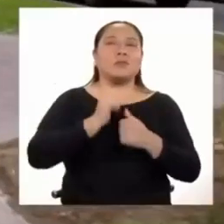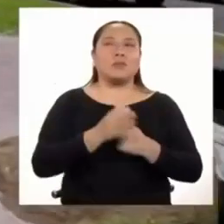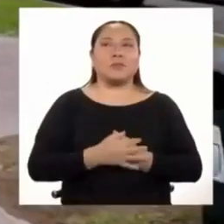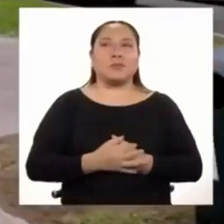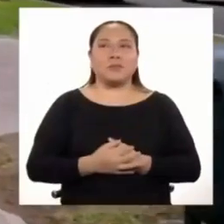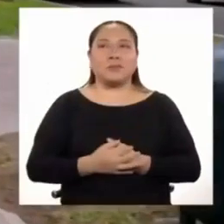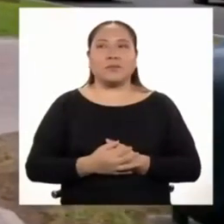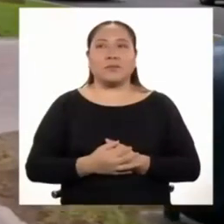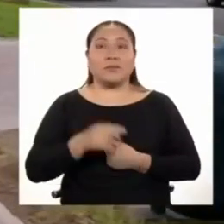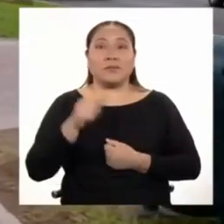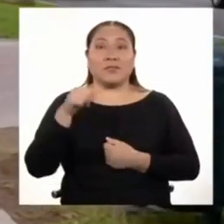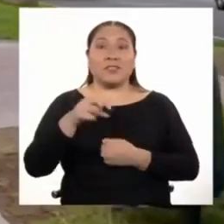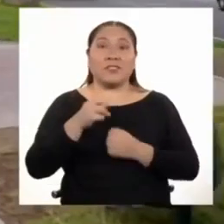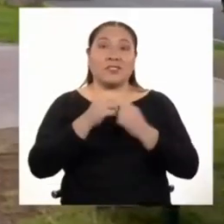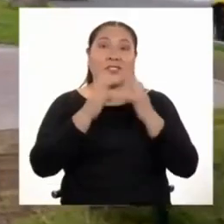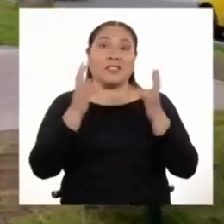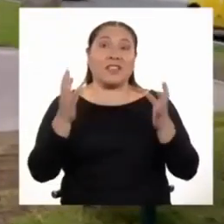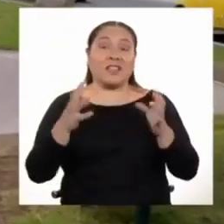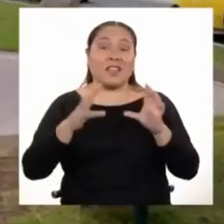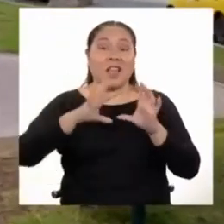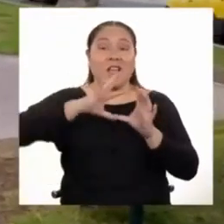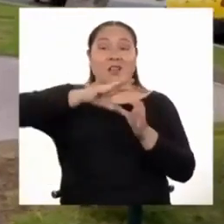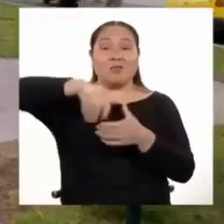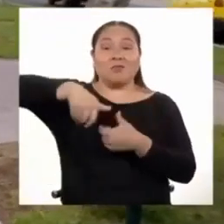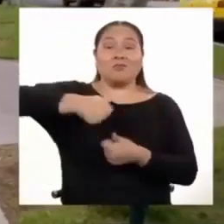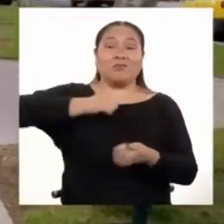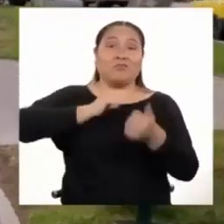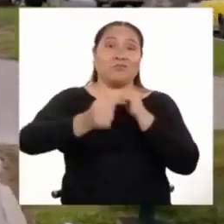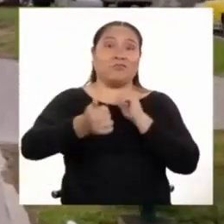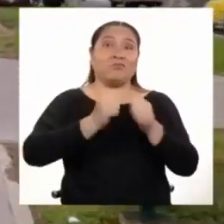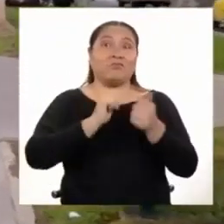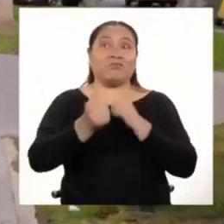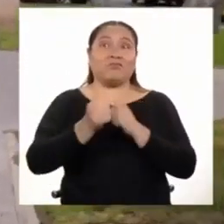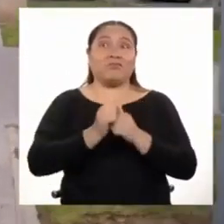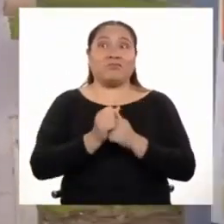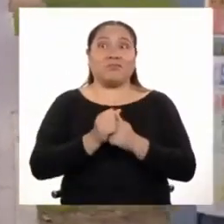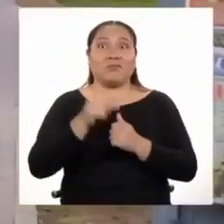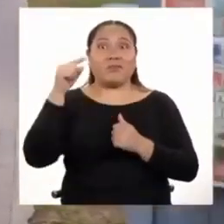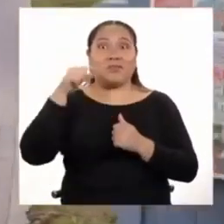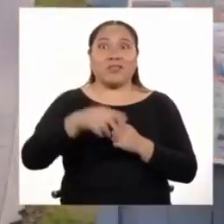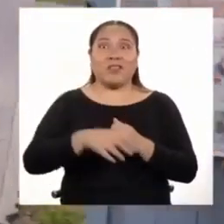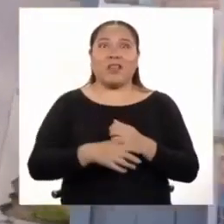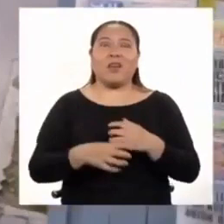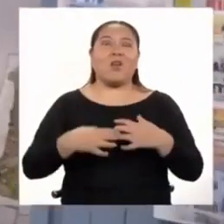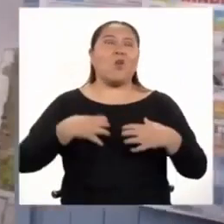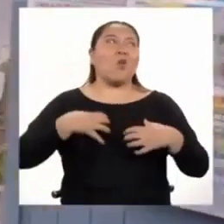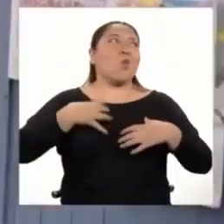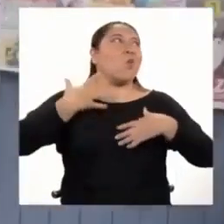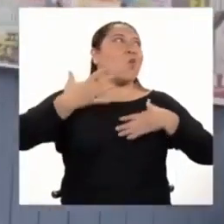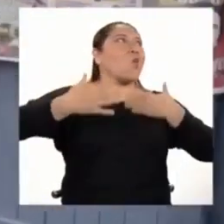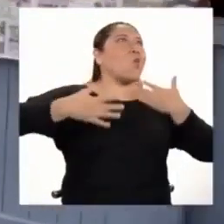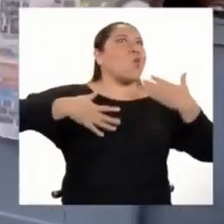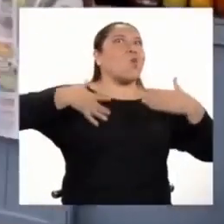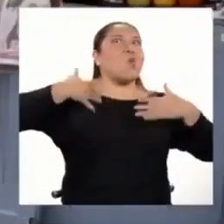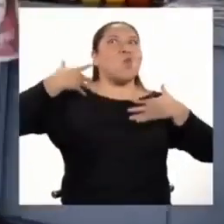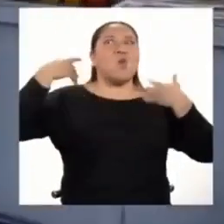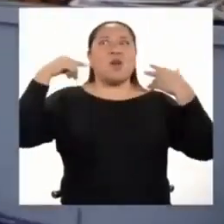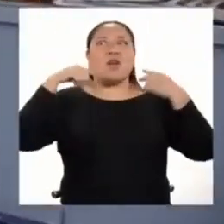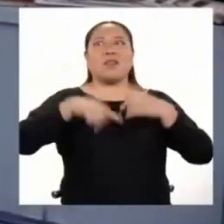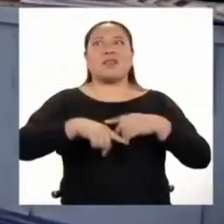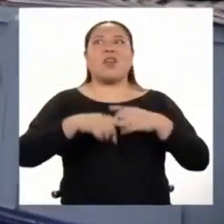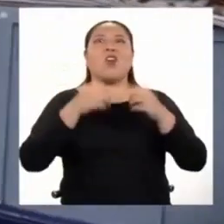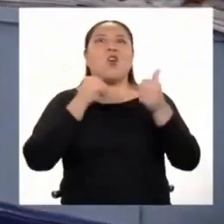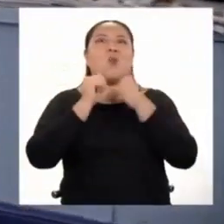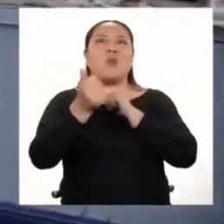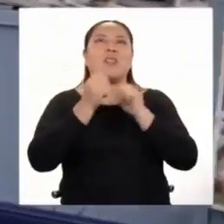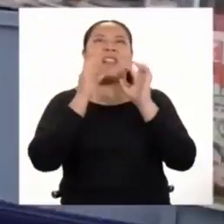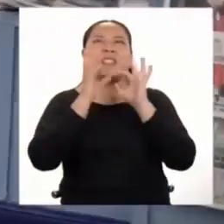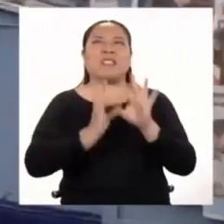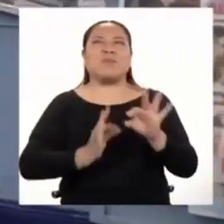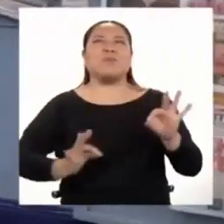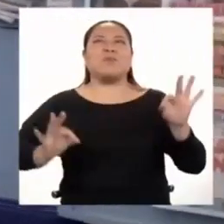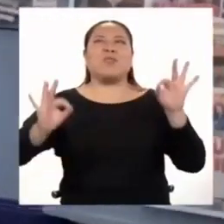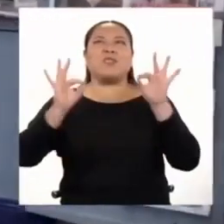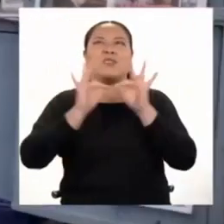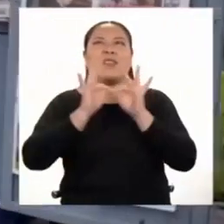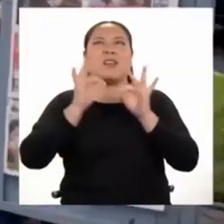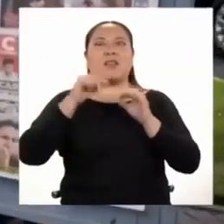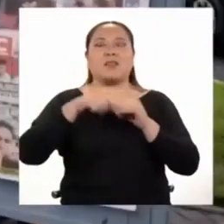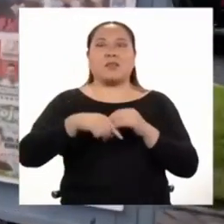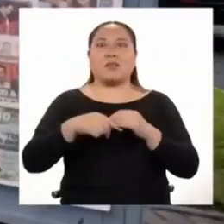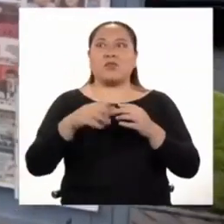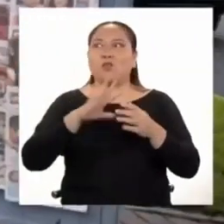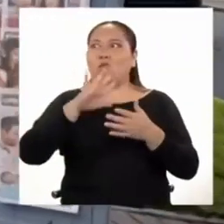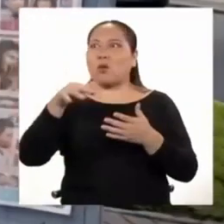En estos días de Mundial de Fútbol, la euforia por el torneo de selecciones más importante del mundo nos tiene absolutamente